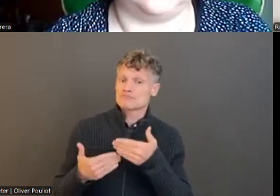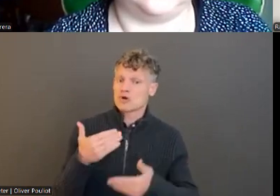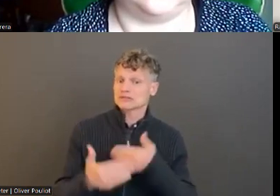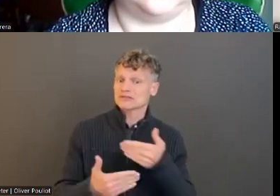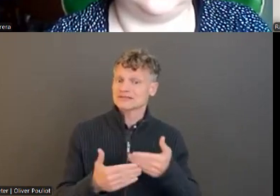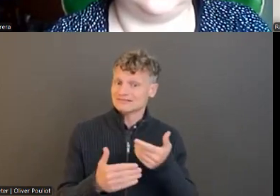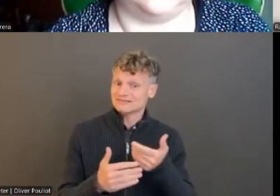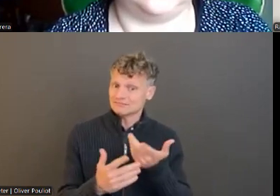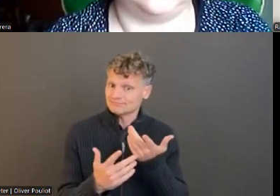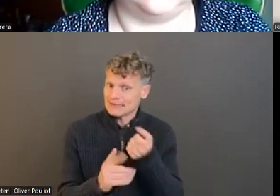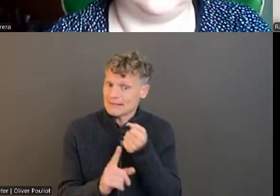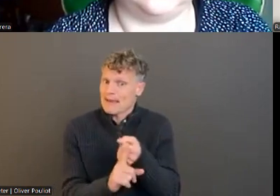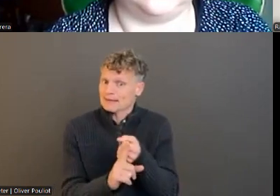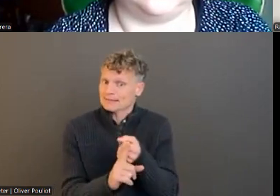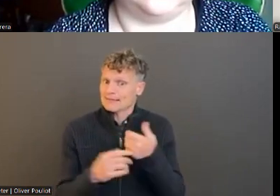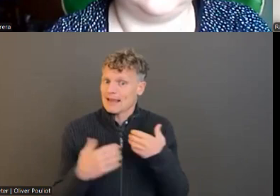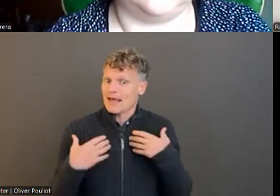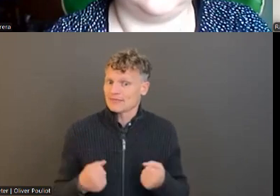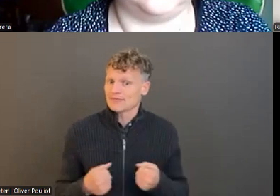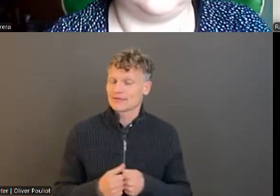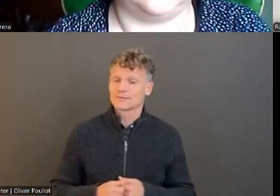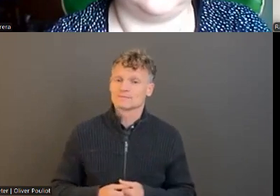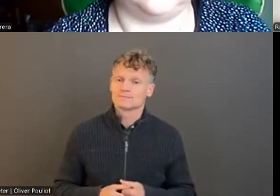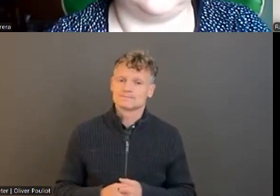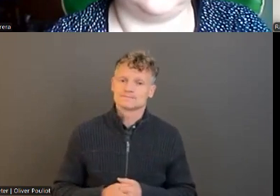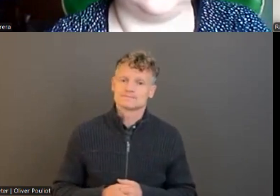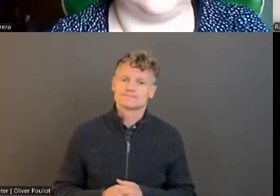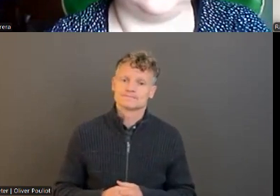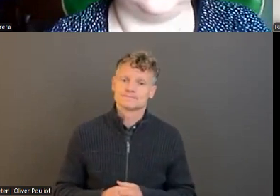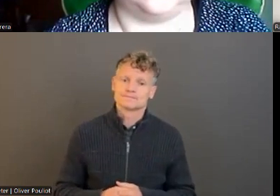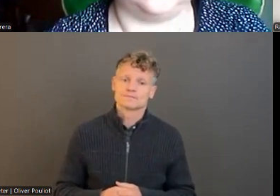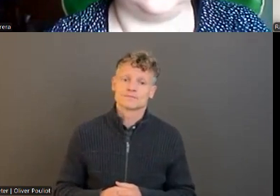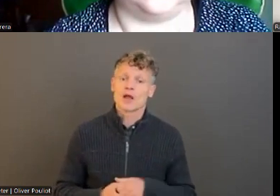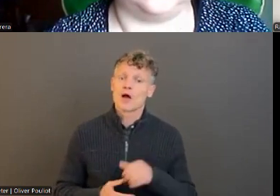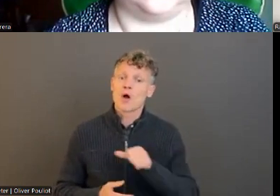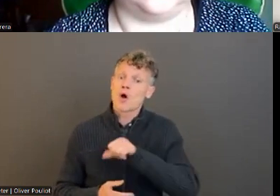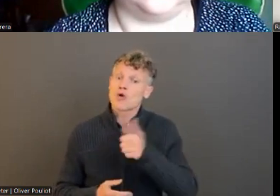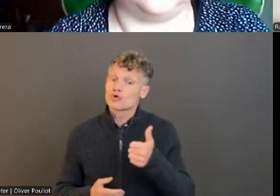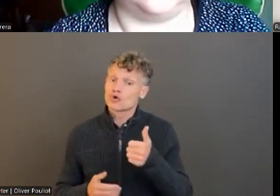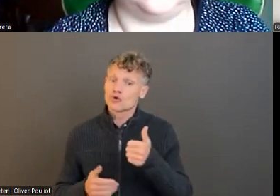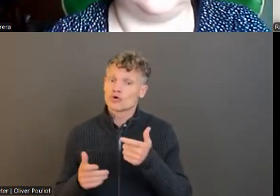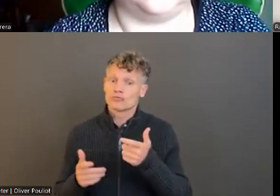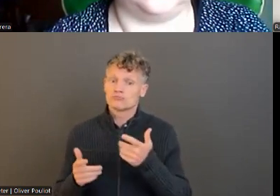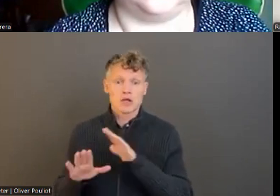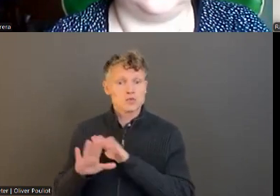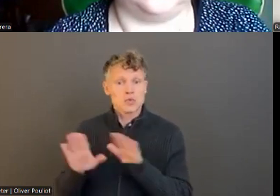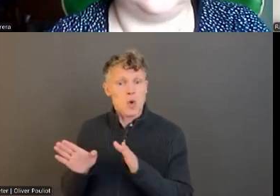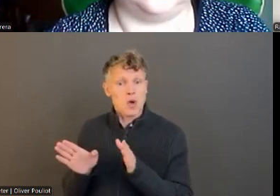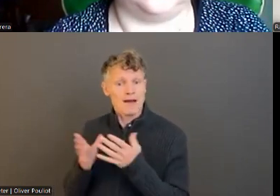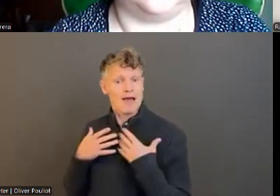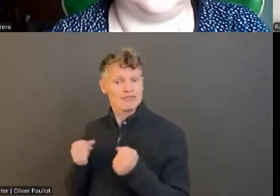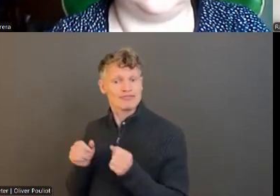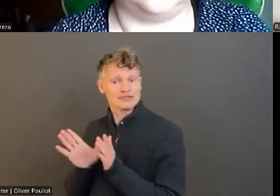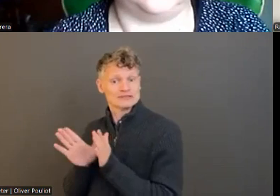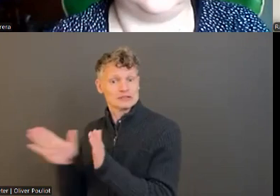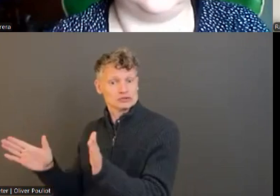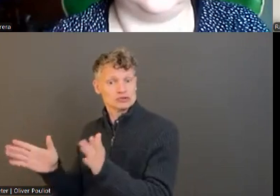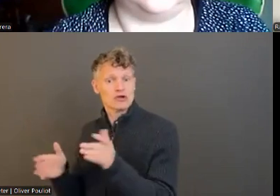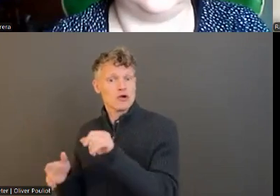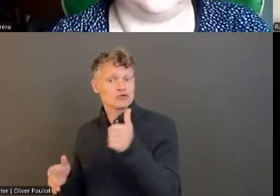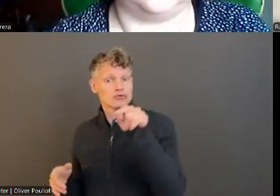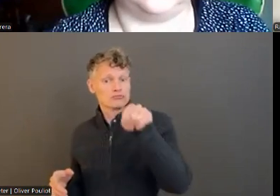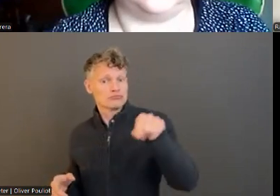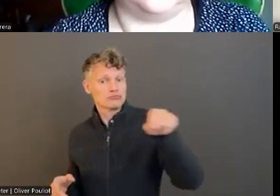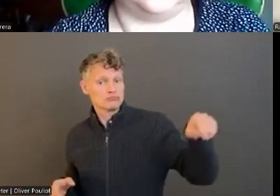¿cierto? En algunos sectores fuera del sector sanitario, el abordaje de los determinantes sociales está presente en su quehacer, pero también